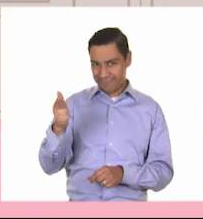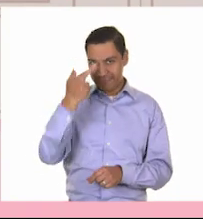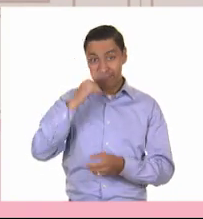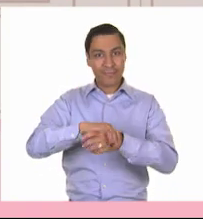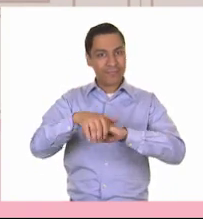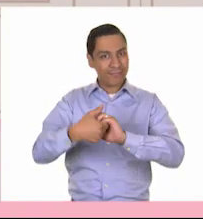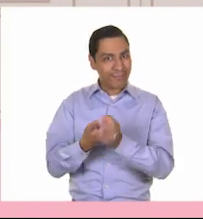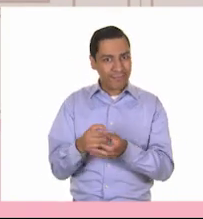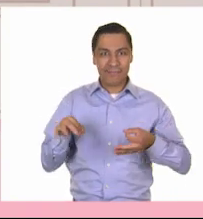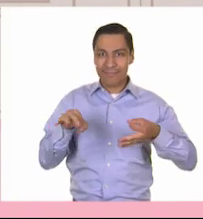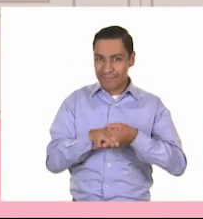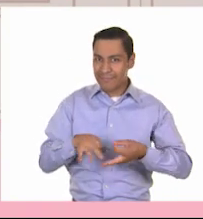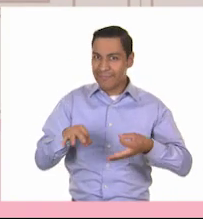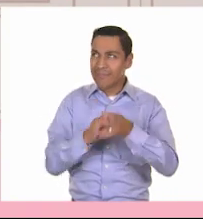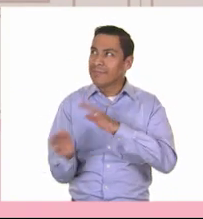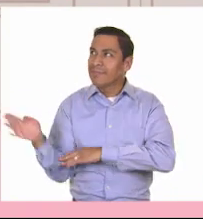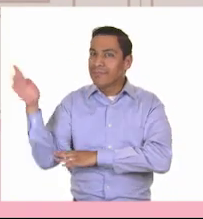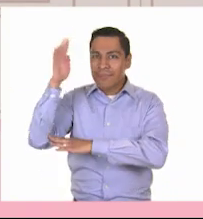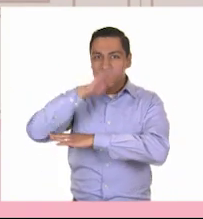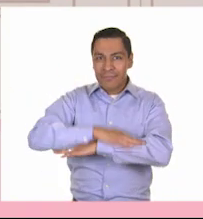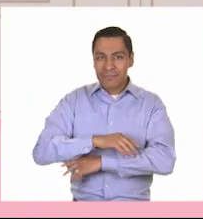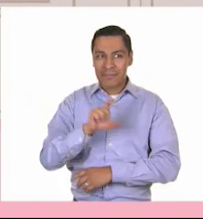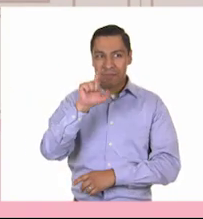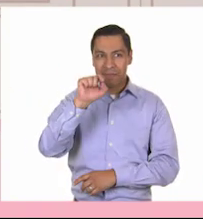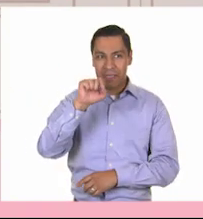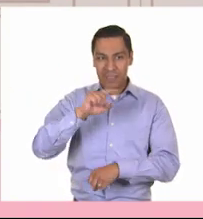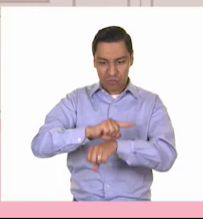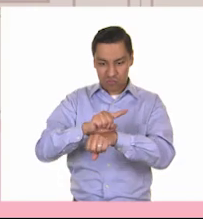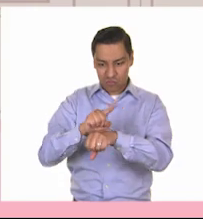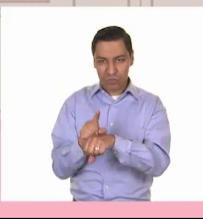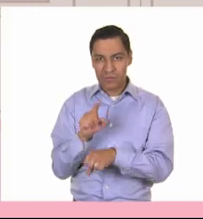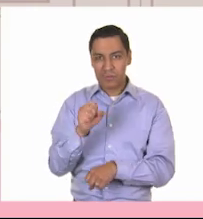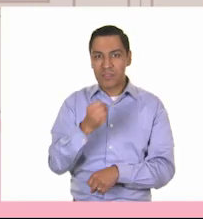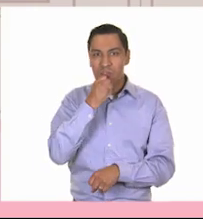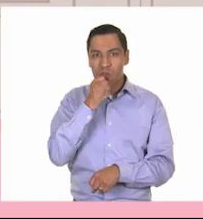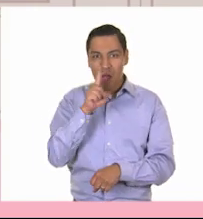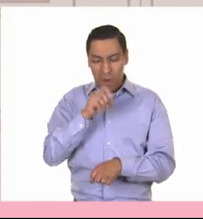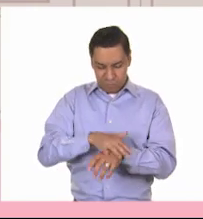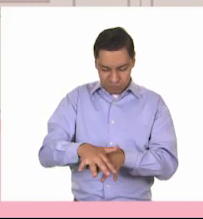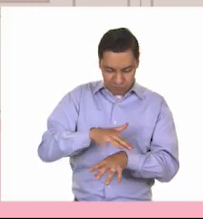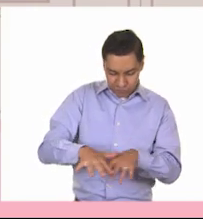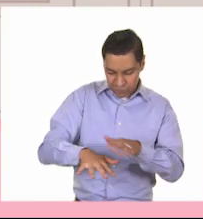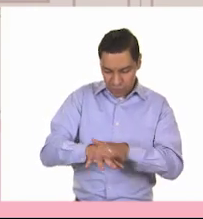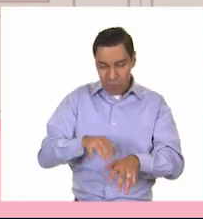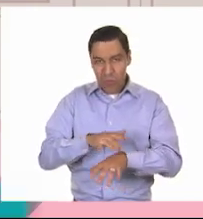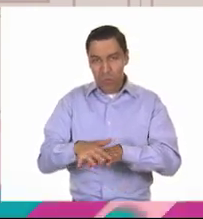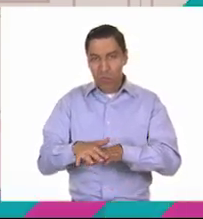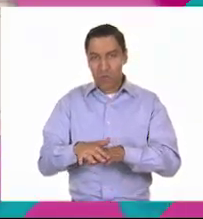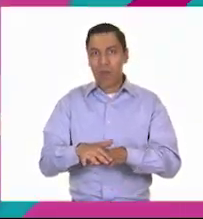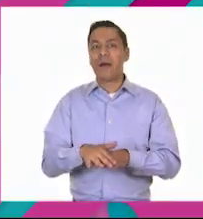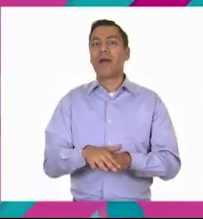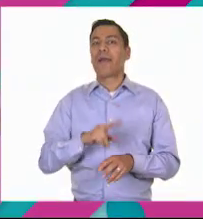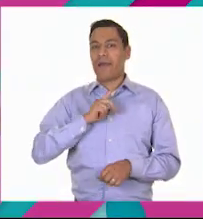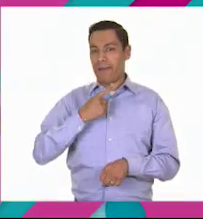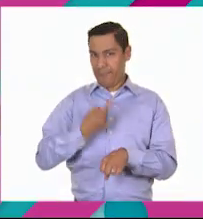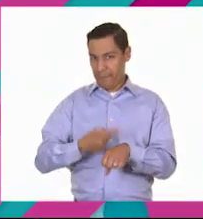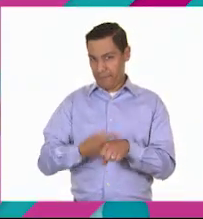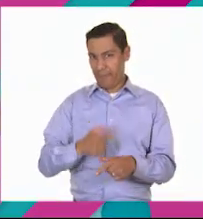las manos varias veces al día, durante 20 segundos con suficiente agua y jabón, ayuda a prevenir